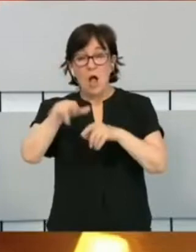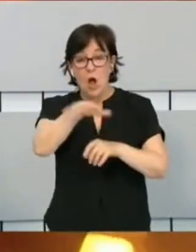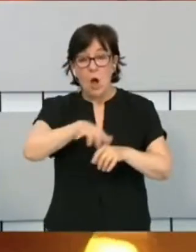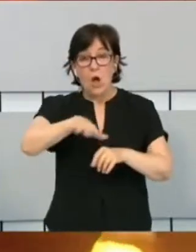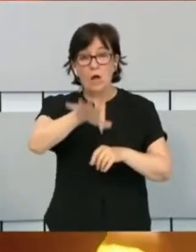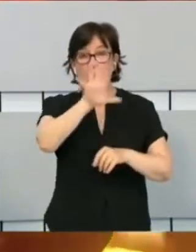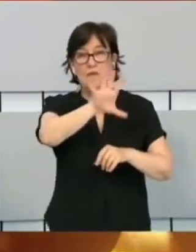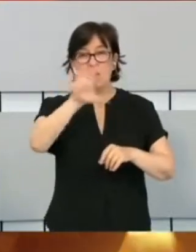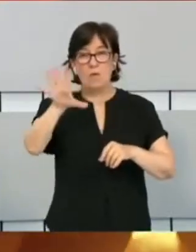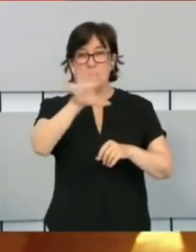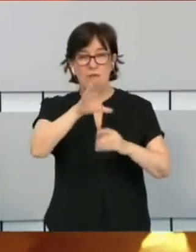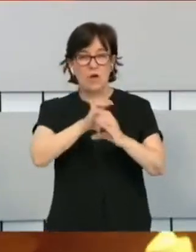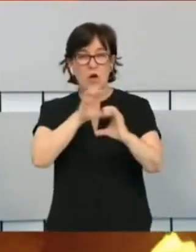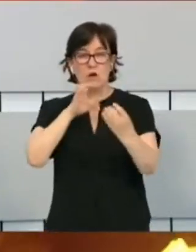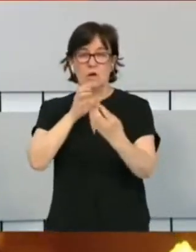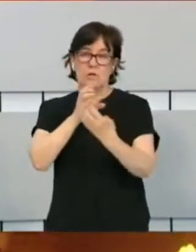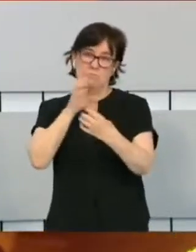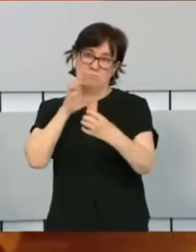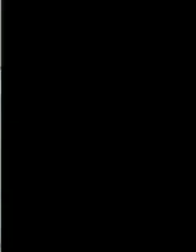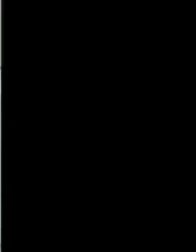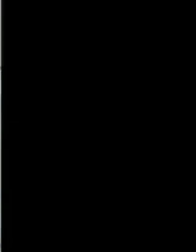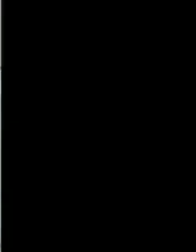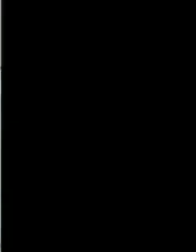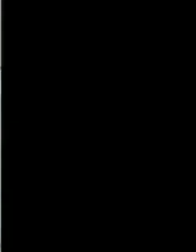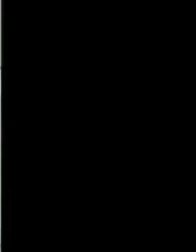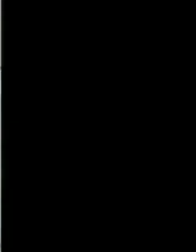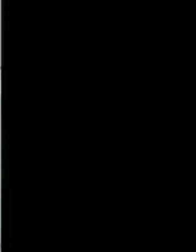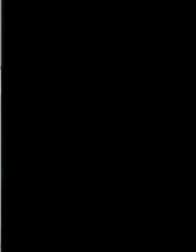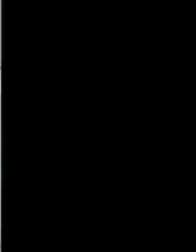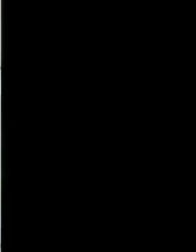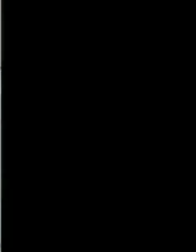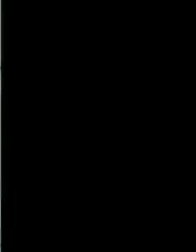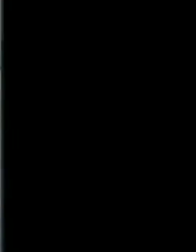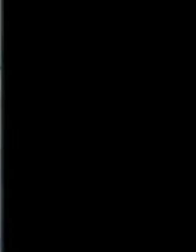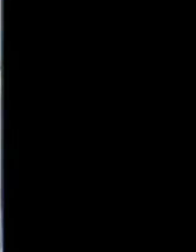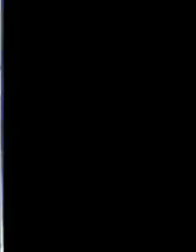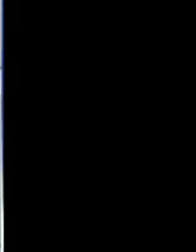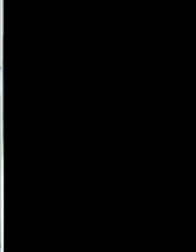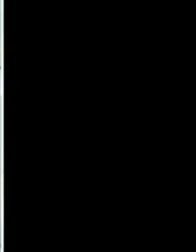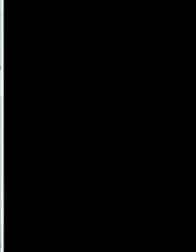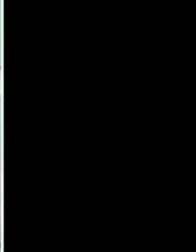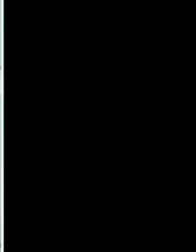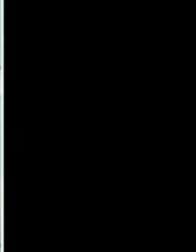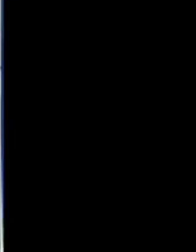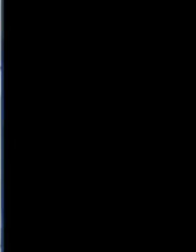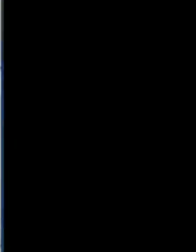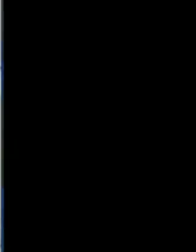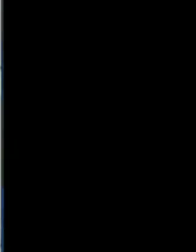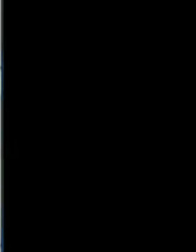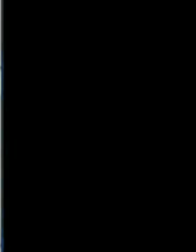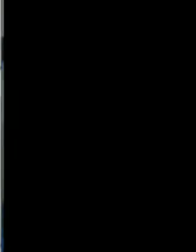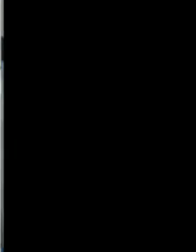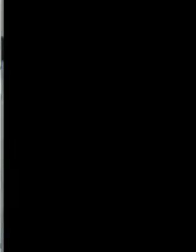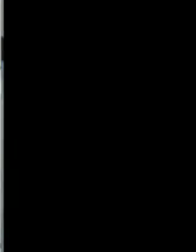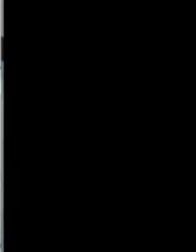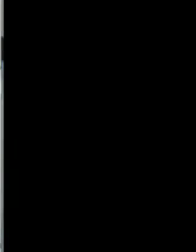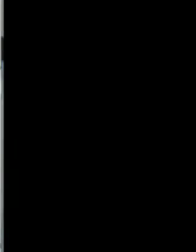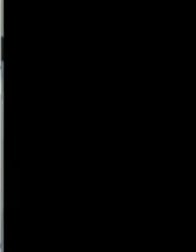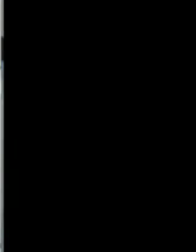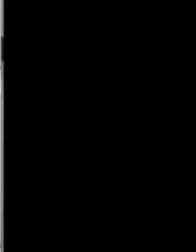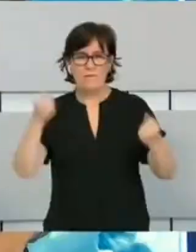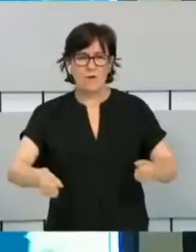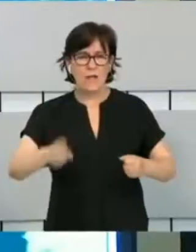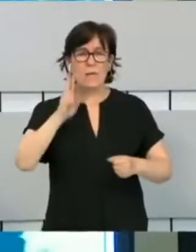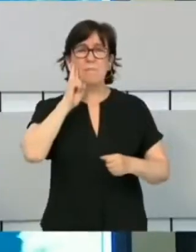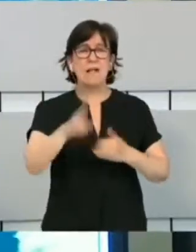trabajando 50 dotaciones de bomberos. Ya se han quemado unas 55... Estados Unidos, Nur. Ha sido un fin de semana tan caluroso